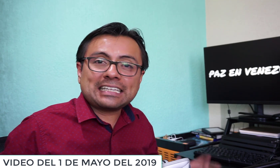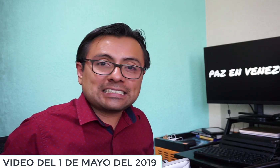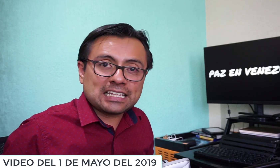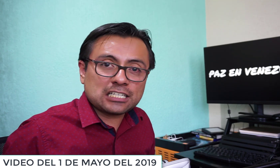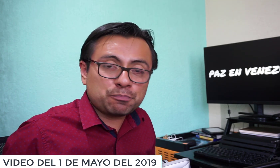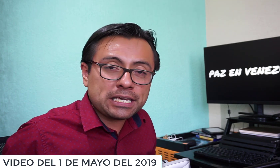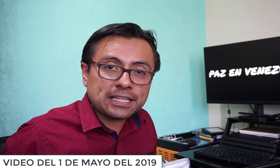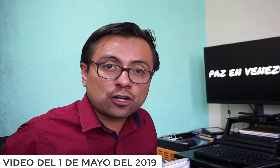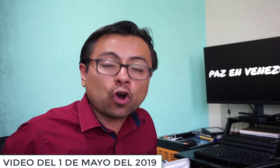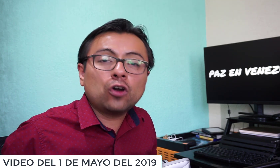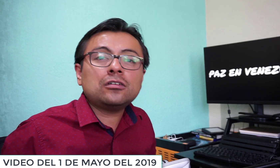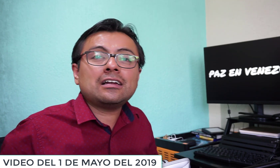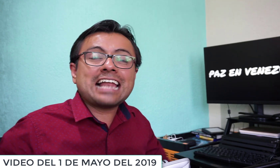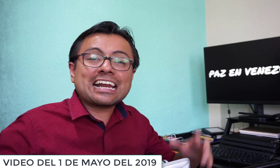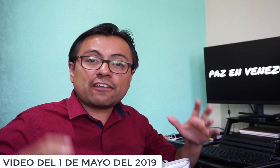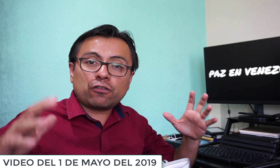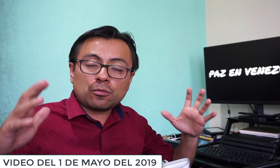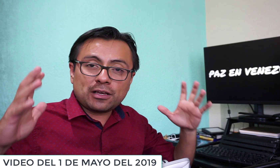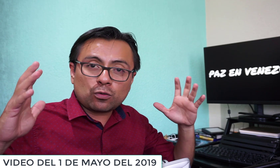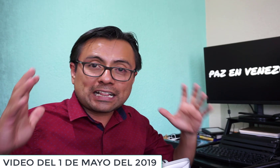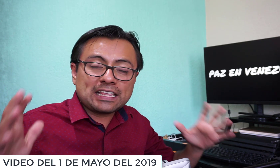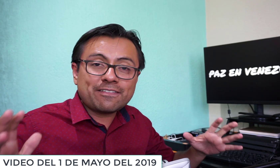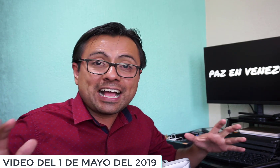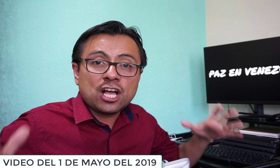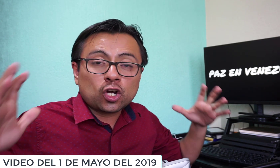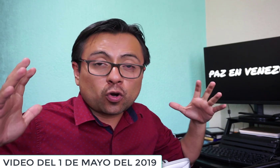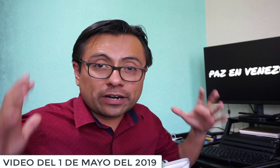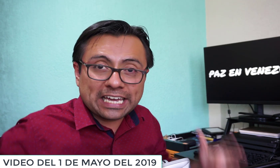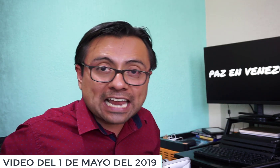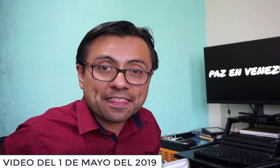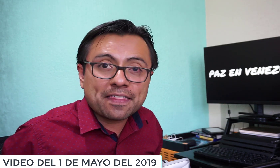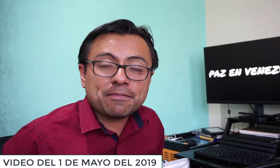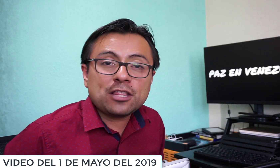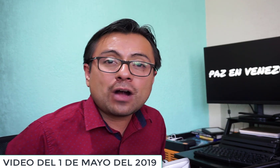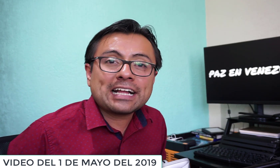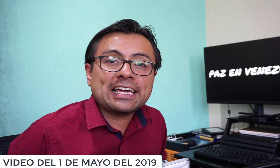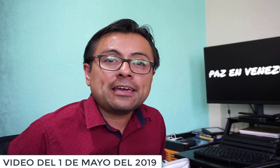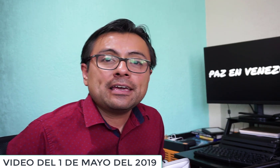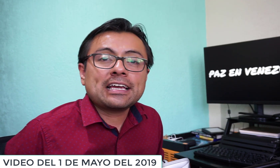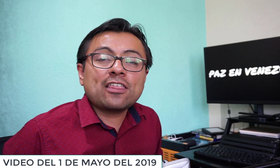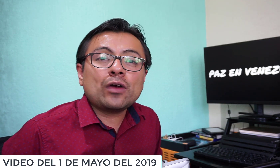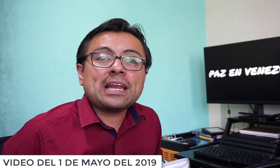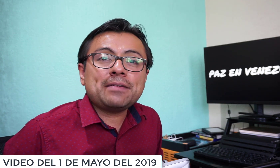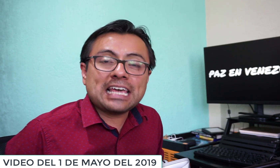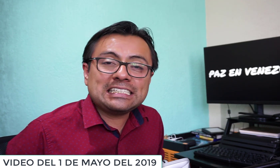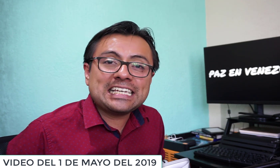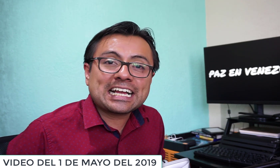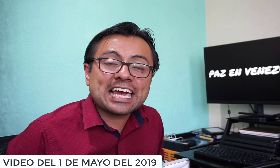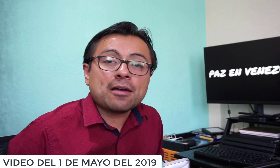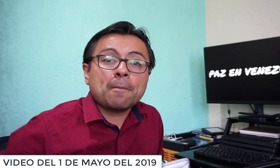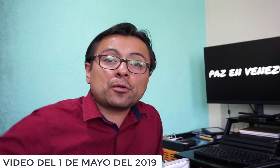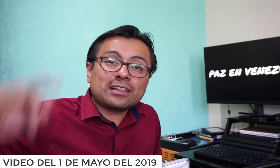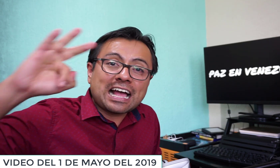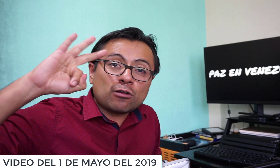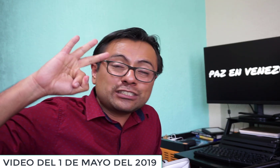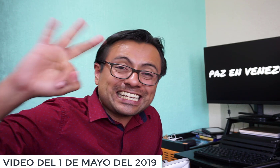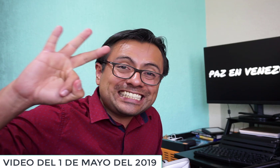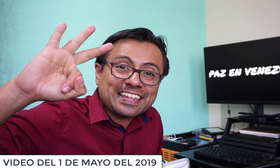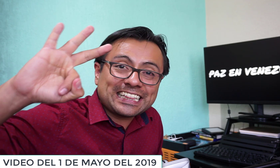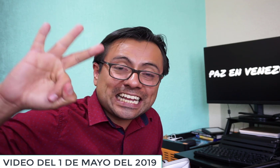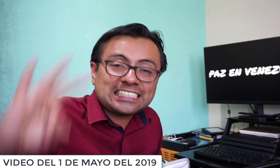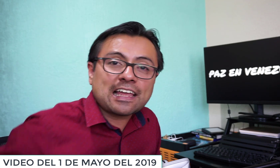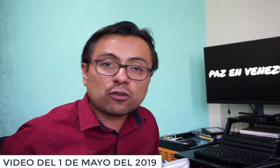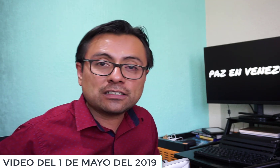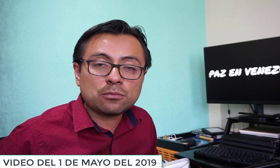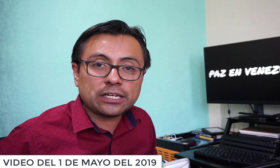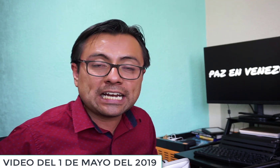Cámara Alta se despide con la reforma educativa congelada, debido a que quedó en evidencia que, por la ausencia